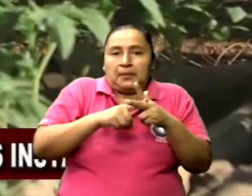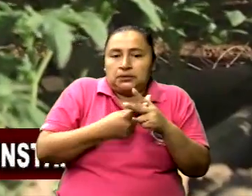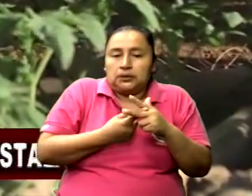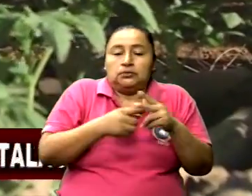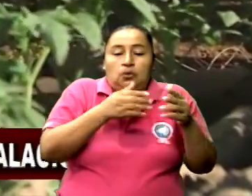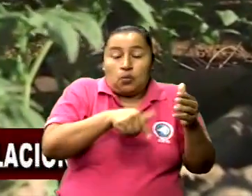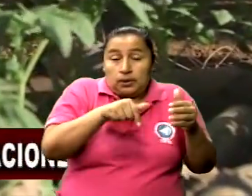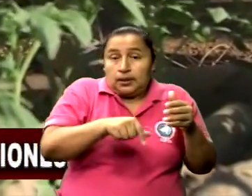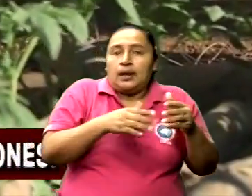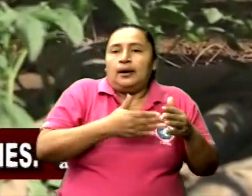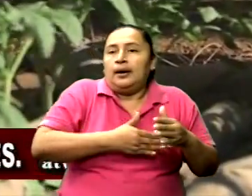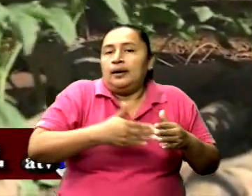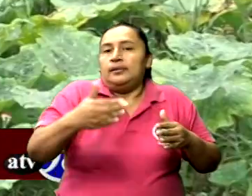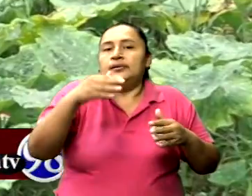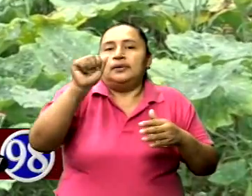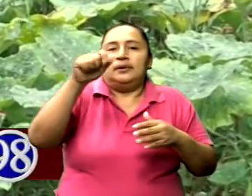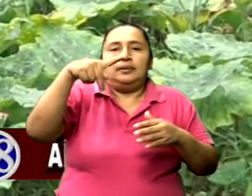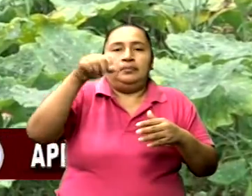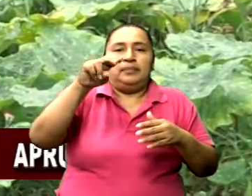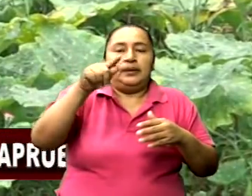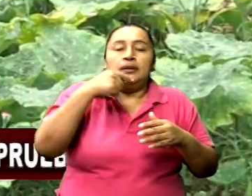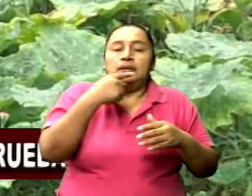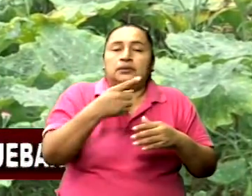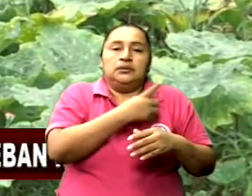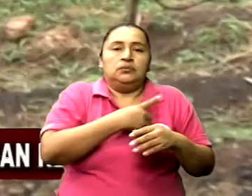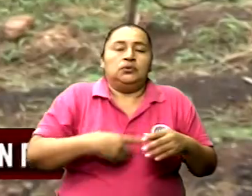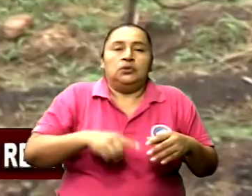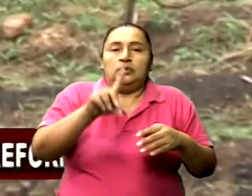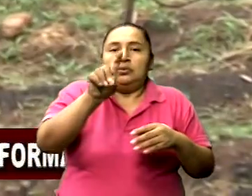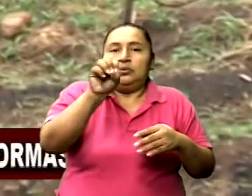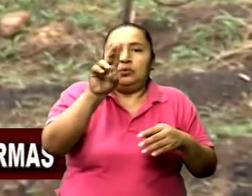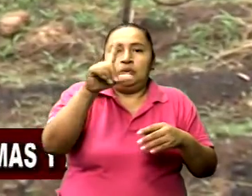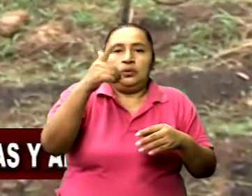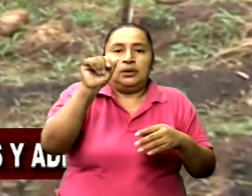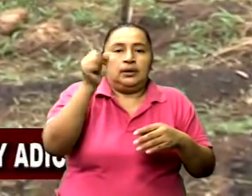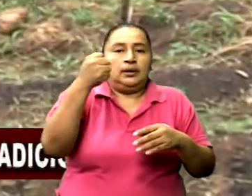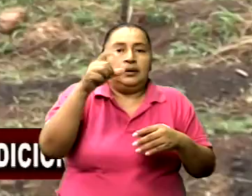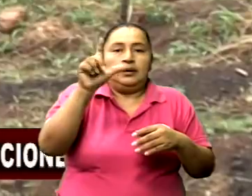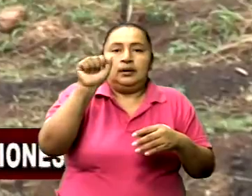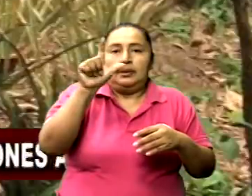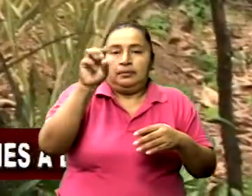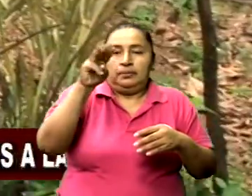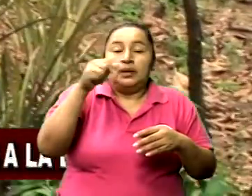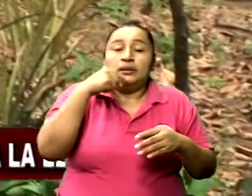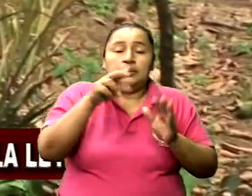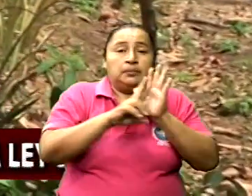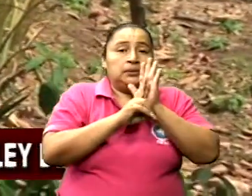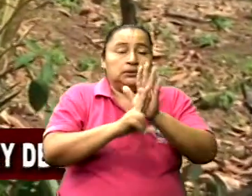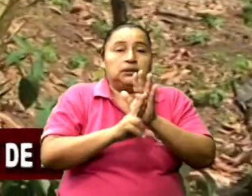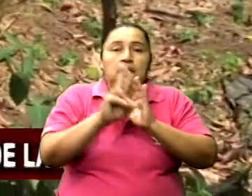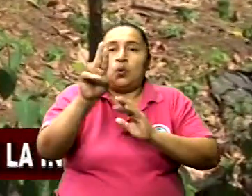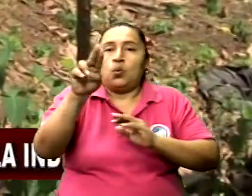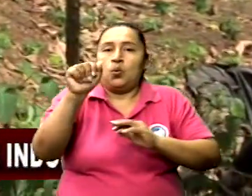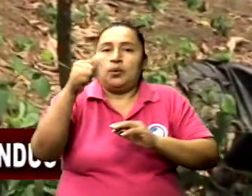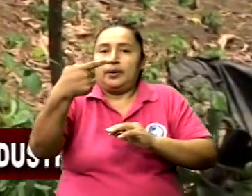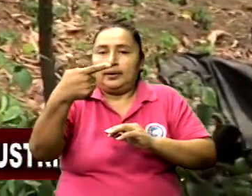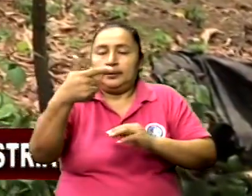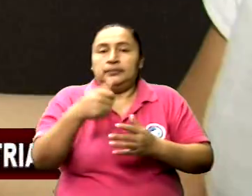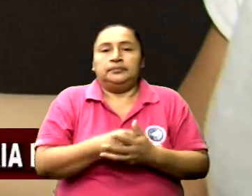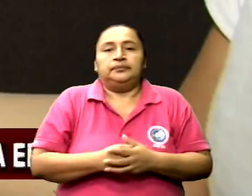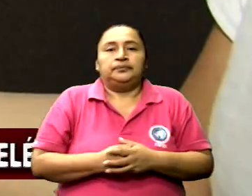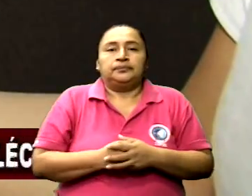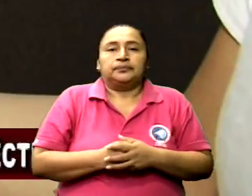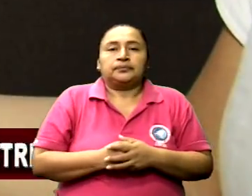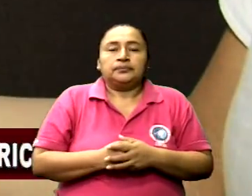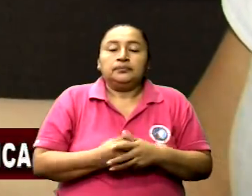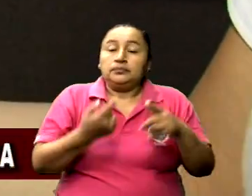hasta la de apante, según el diputado Douglas Alemán, quien representa a la Unión Nacional de Agricultores y Ganaderos. En